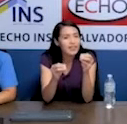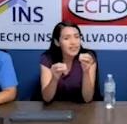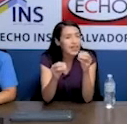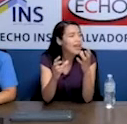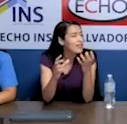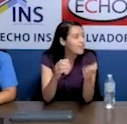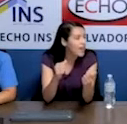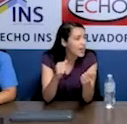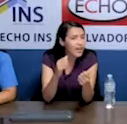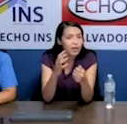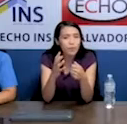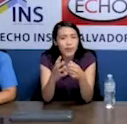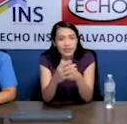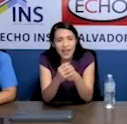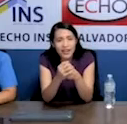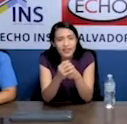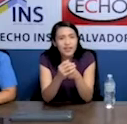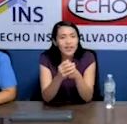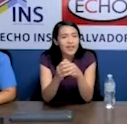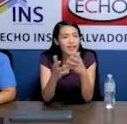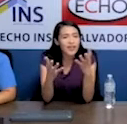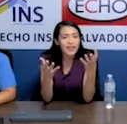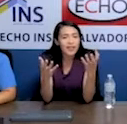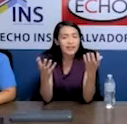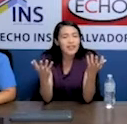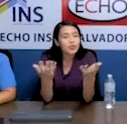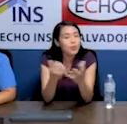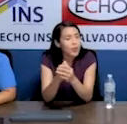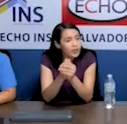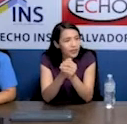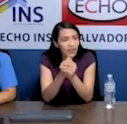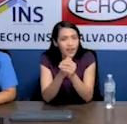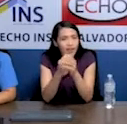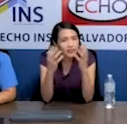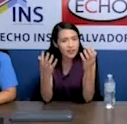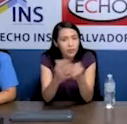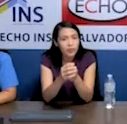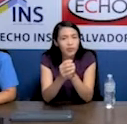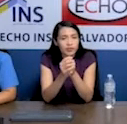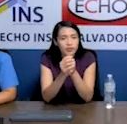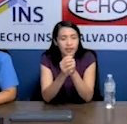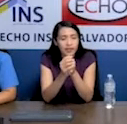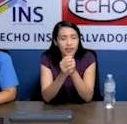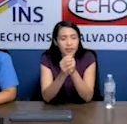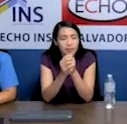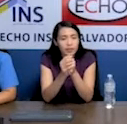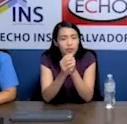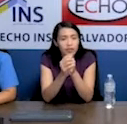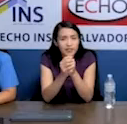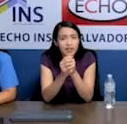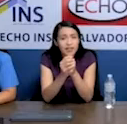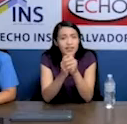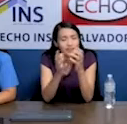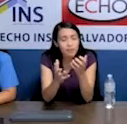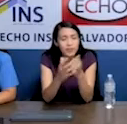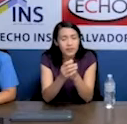paliativos, prevenir, aliviar, acompañar, dar soporte a ese grupo de